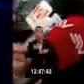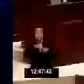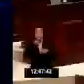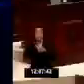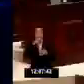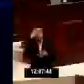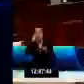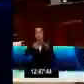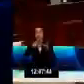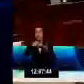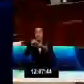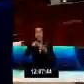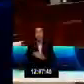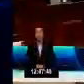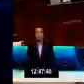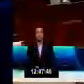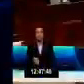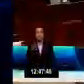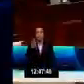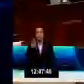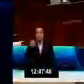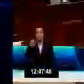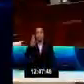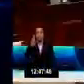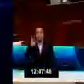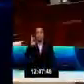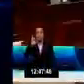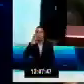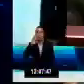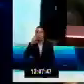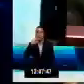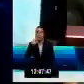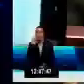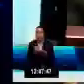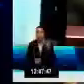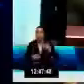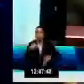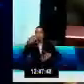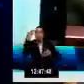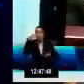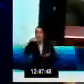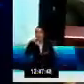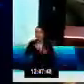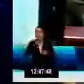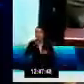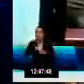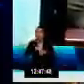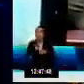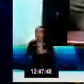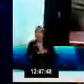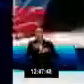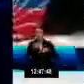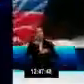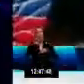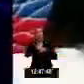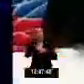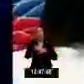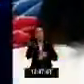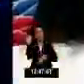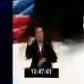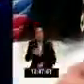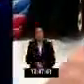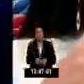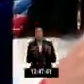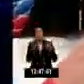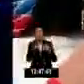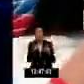transitorio fabricio villamar es uno de los legisladores que abrió la posibilidad de llamar a juicio el consejo nacional electoral de transición del cual